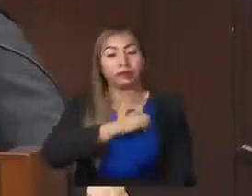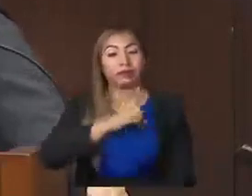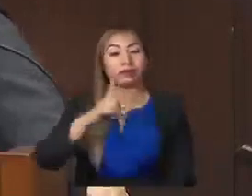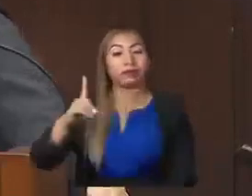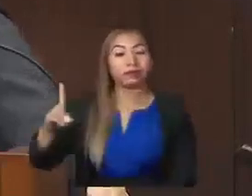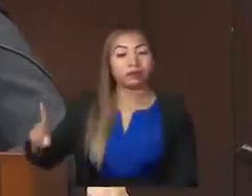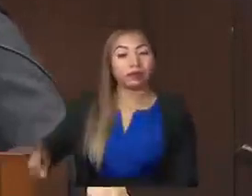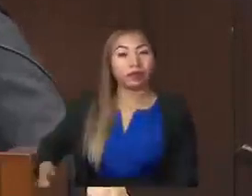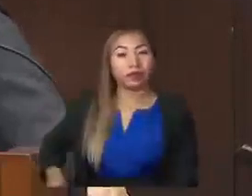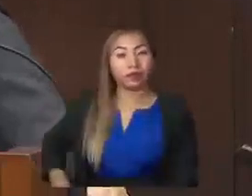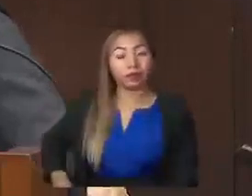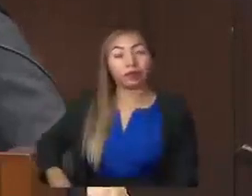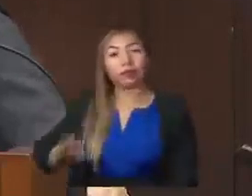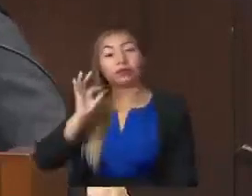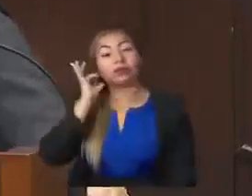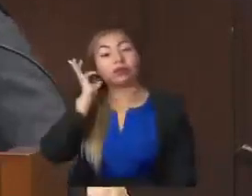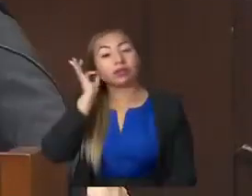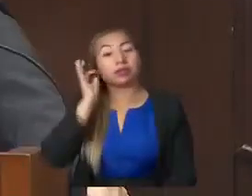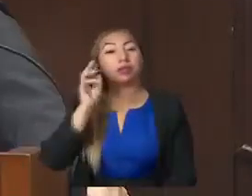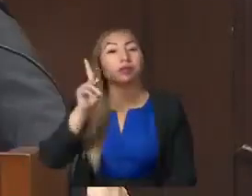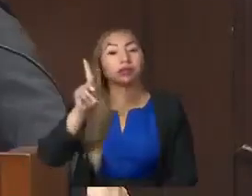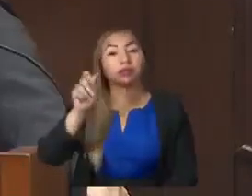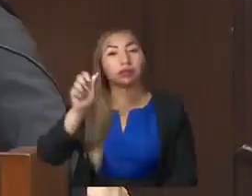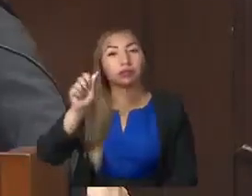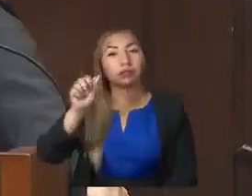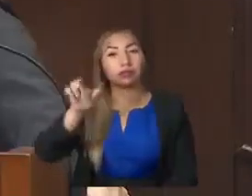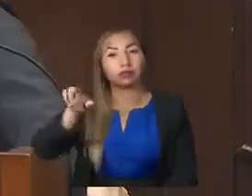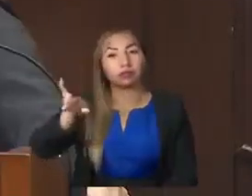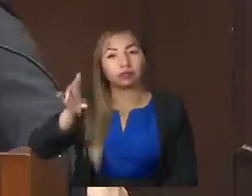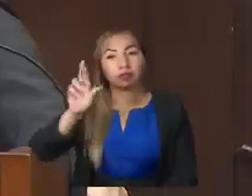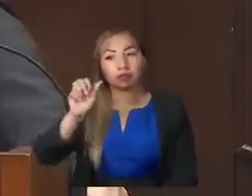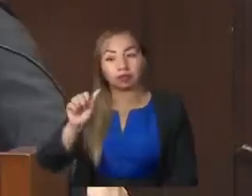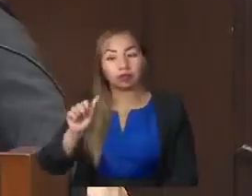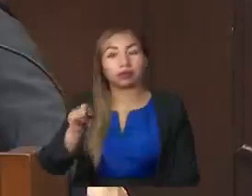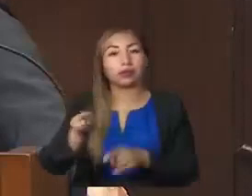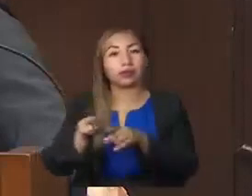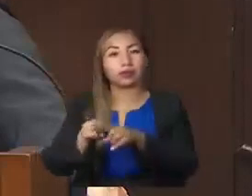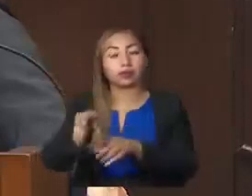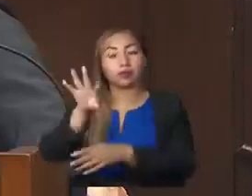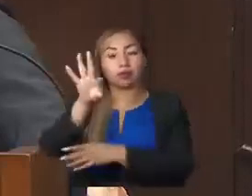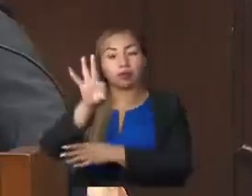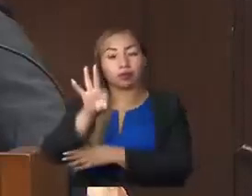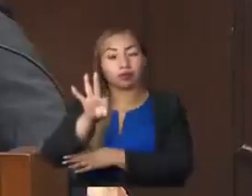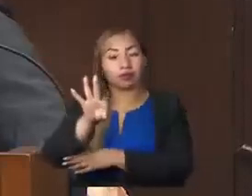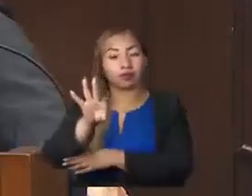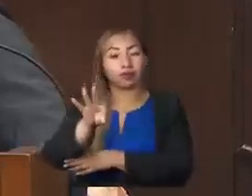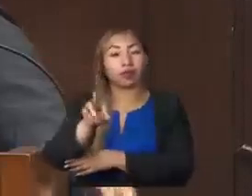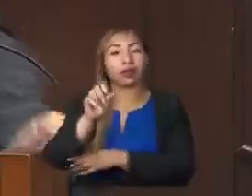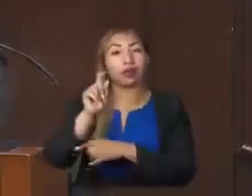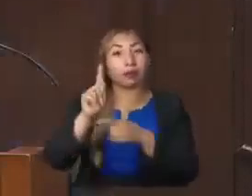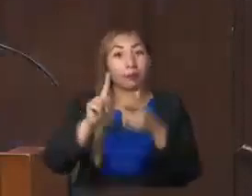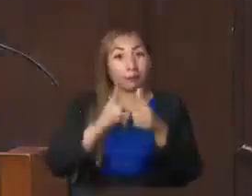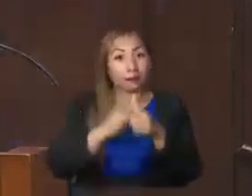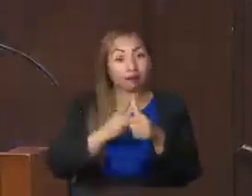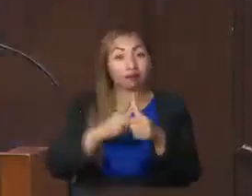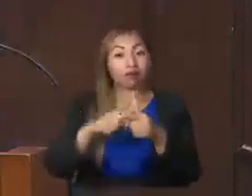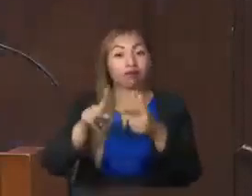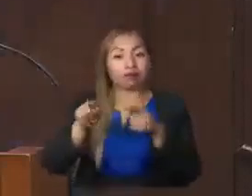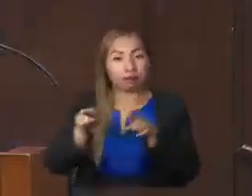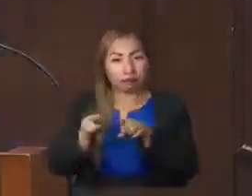diputados Kaira Harding Barr y Miguel Fanovich, primer y segundo vicepresidente de la